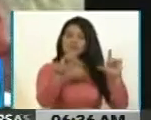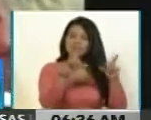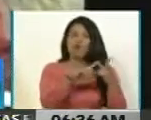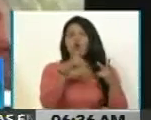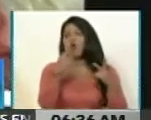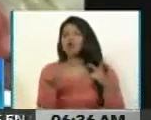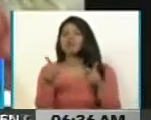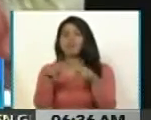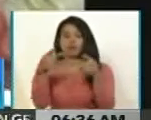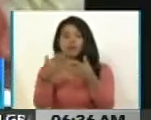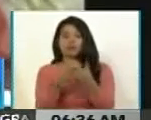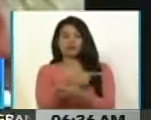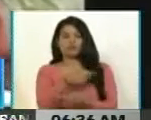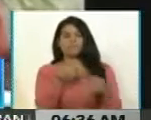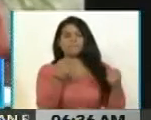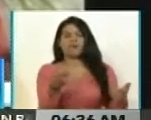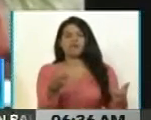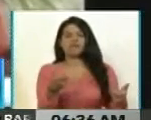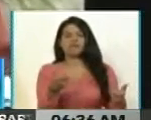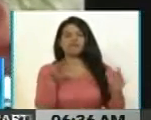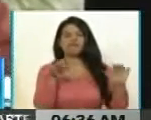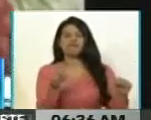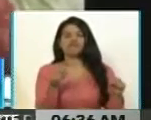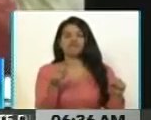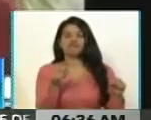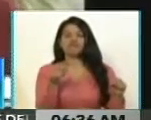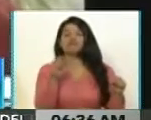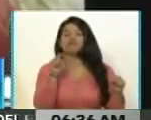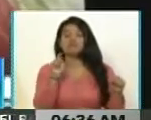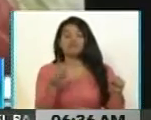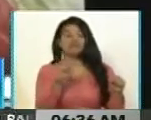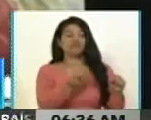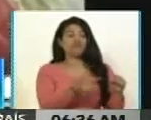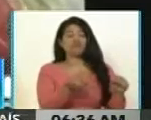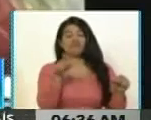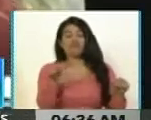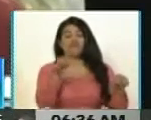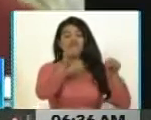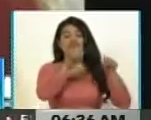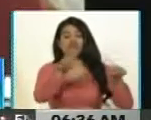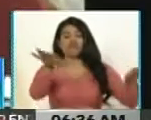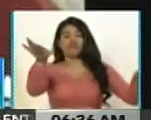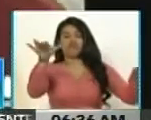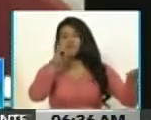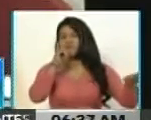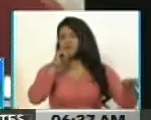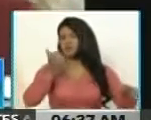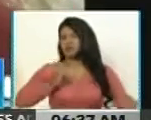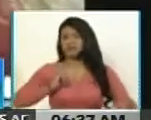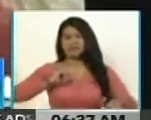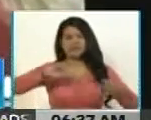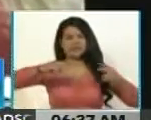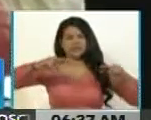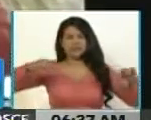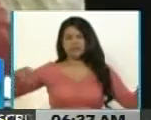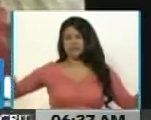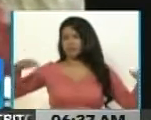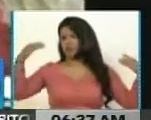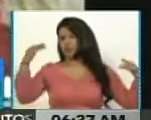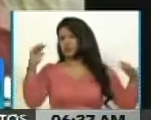audiovisuales, etcétera, y entonces ponen a circular por allí cualquier cantidad de